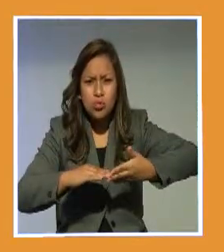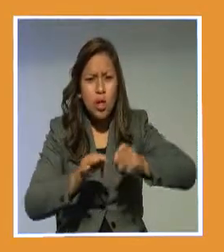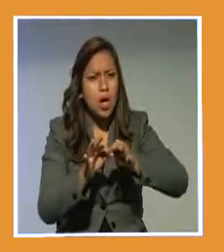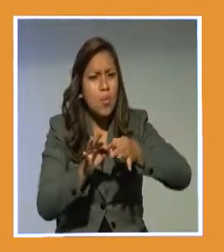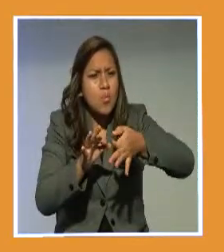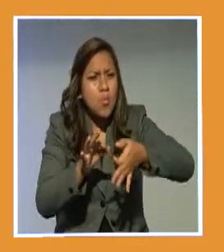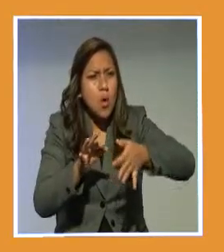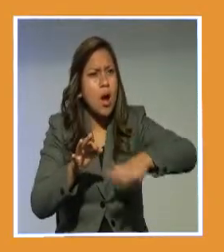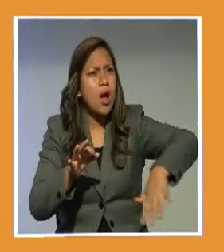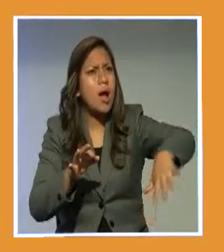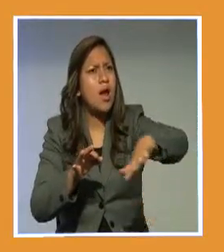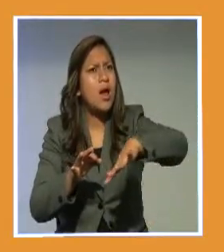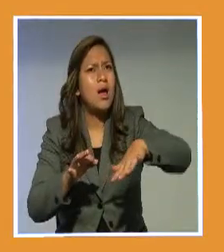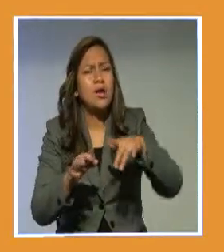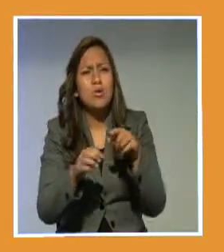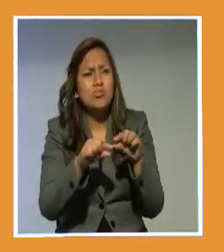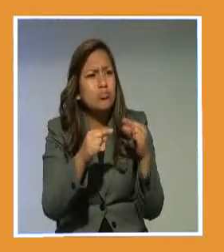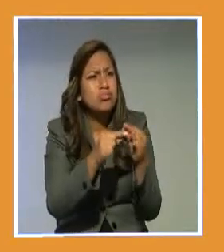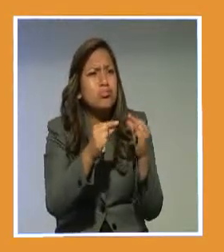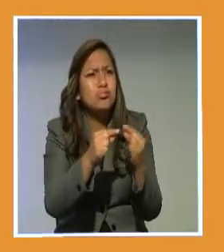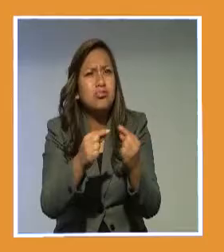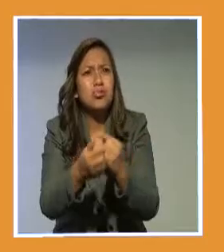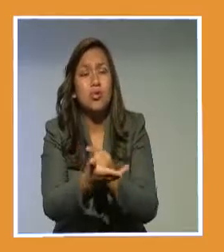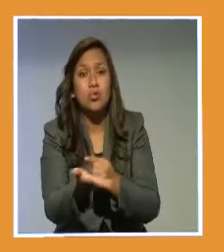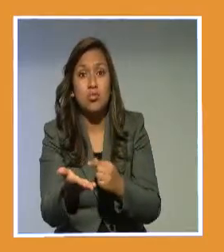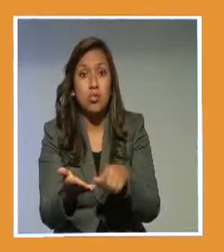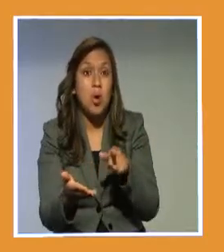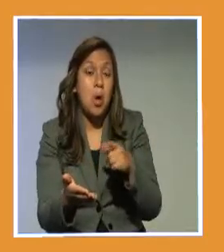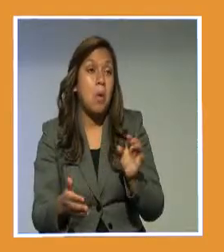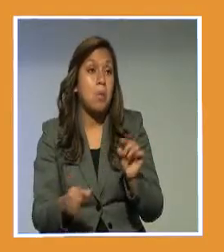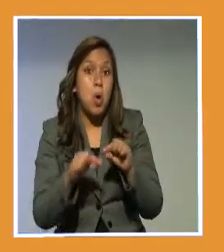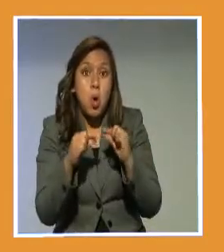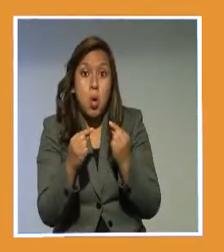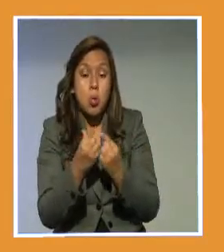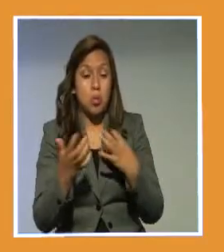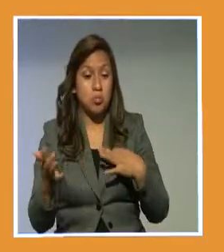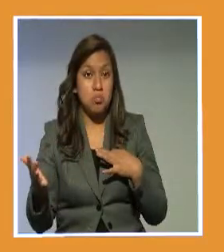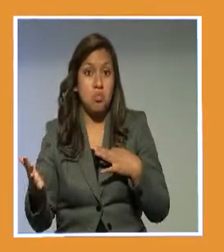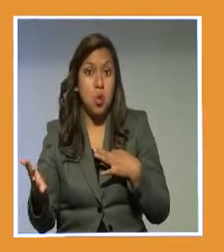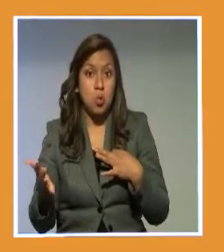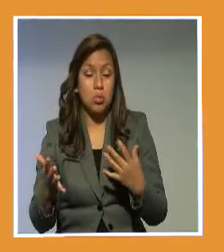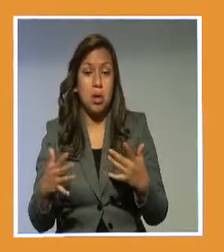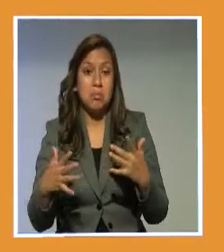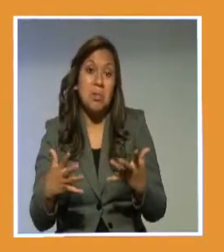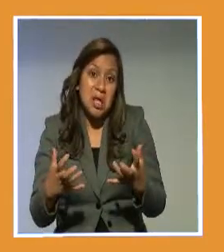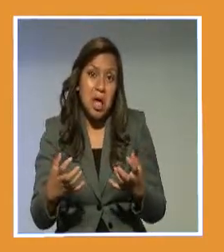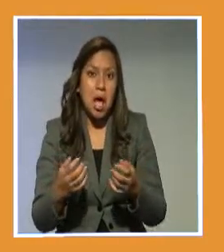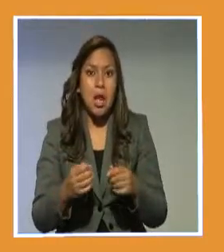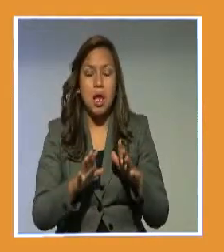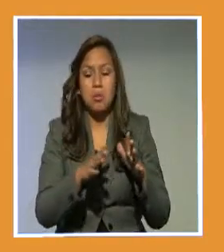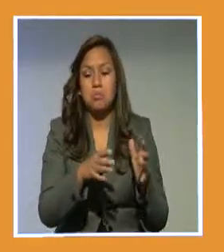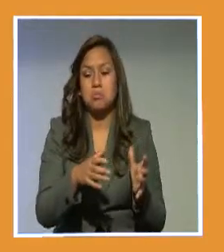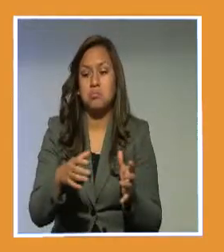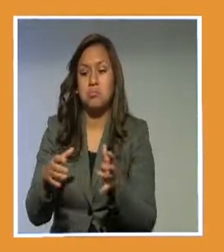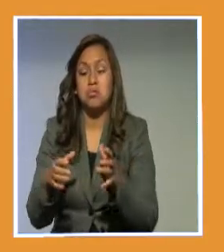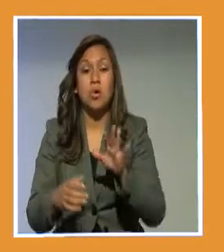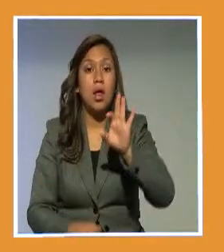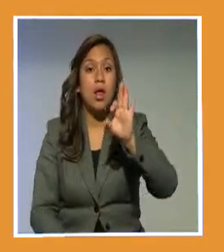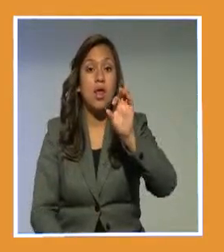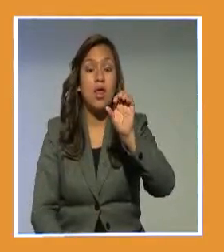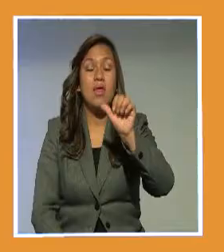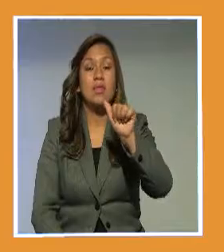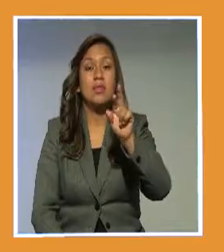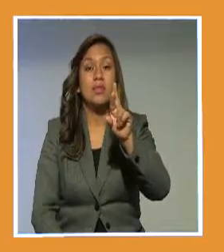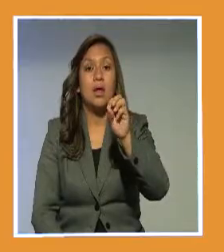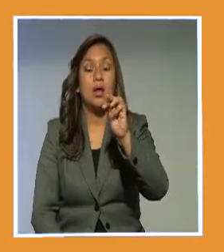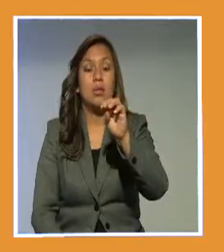nacionalidades, incluyendo también los pueblos en aislamiento voluntario, que son los pueblos no contactados, Tagaer y Taromenane, que son parte de la zona